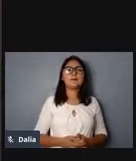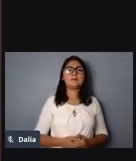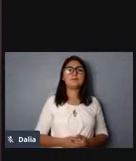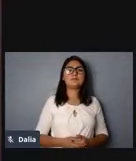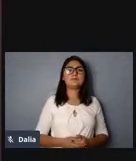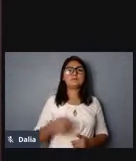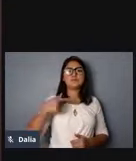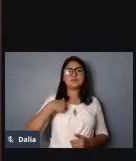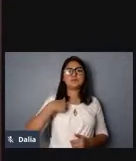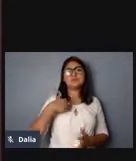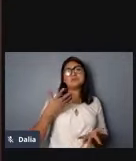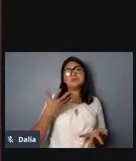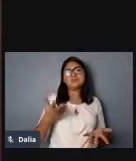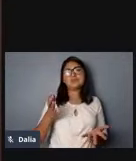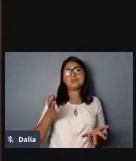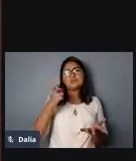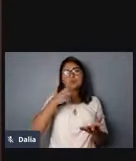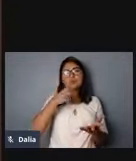esta frase que